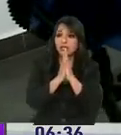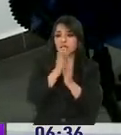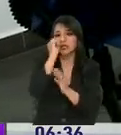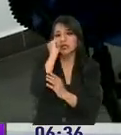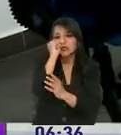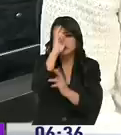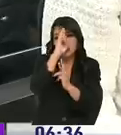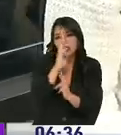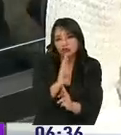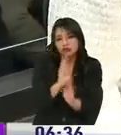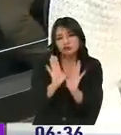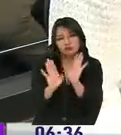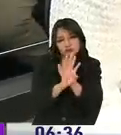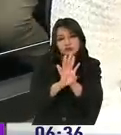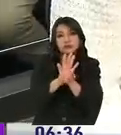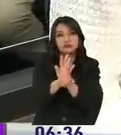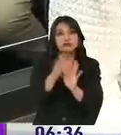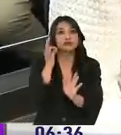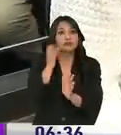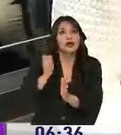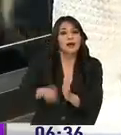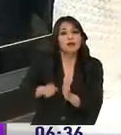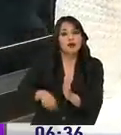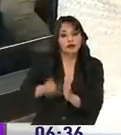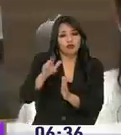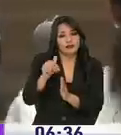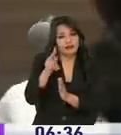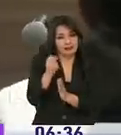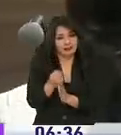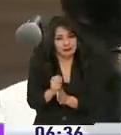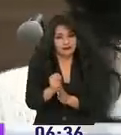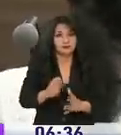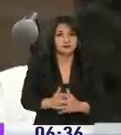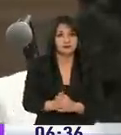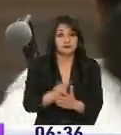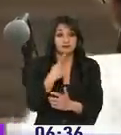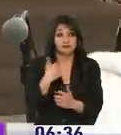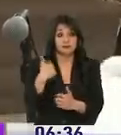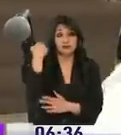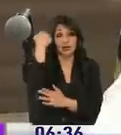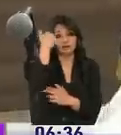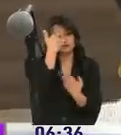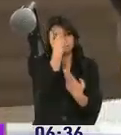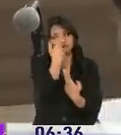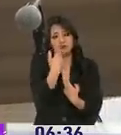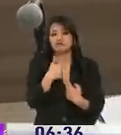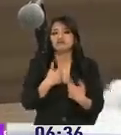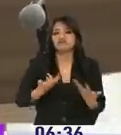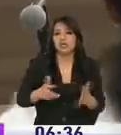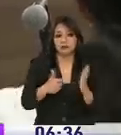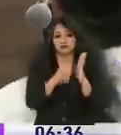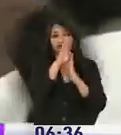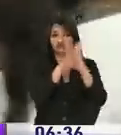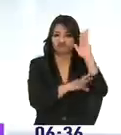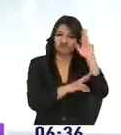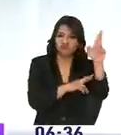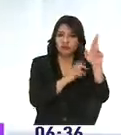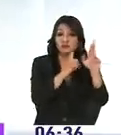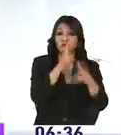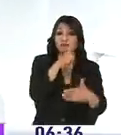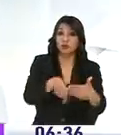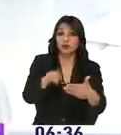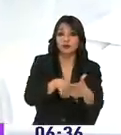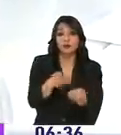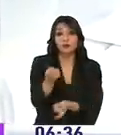constitucional planteada por la abogada Inés Manzano, para quien se estaría violando sus derechos constitucionales con la prohibición de